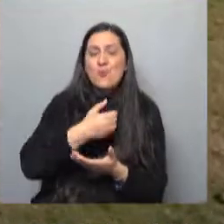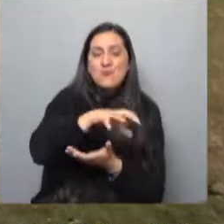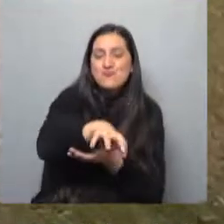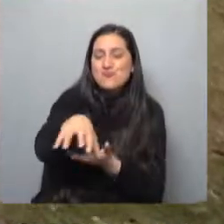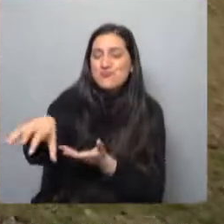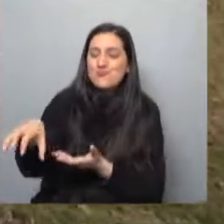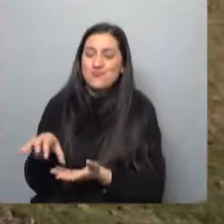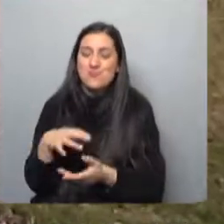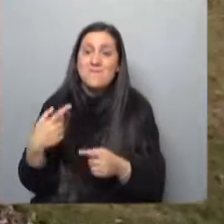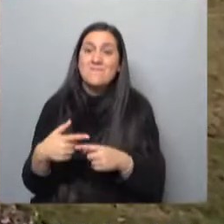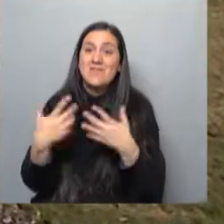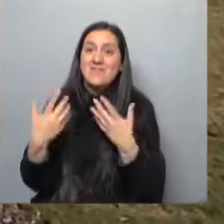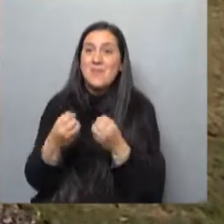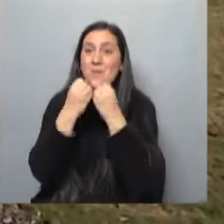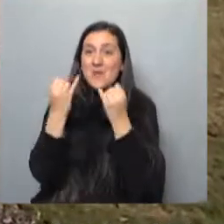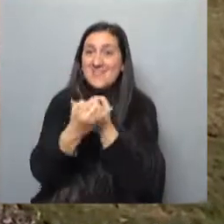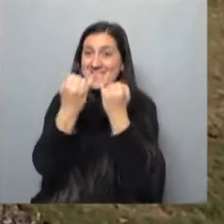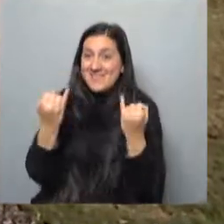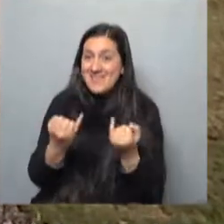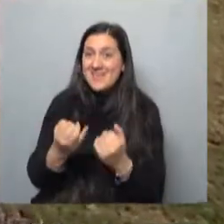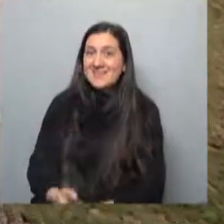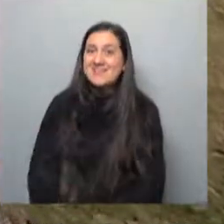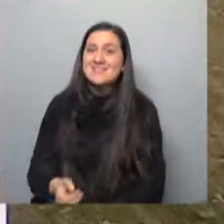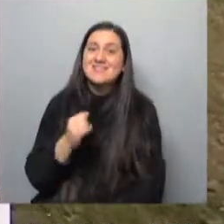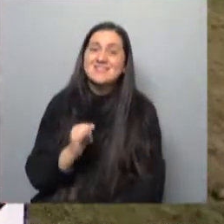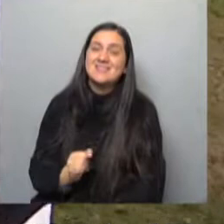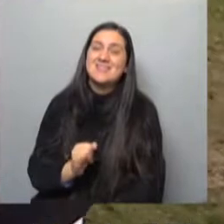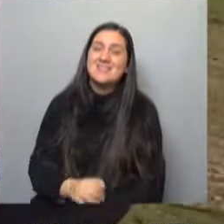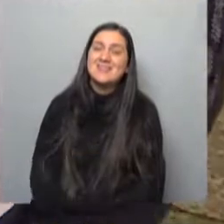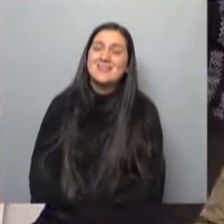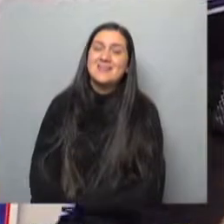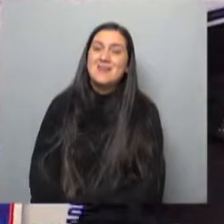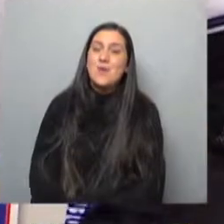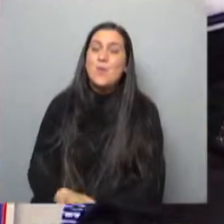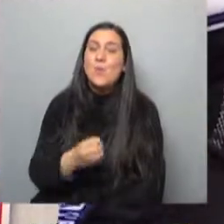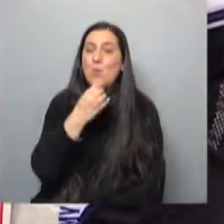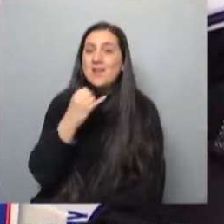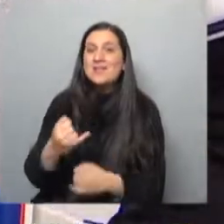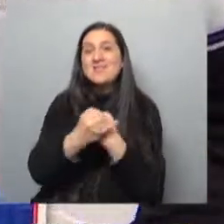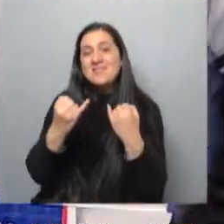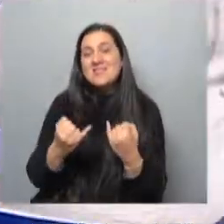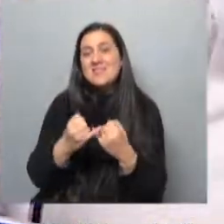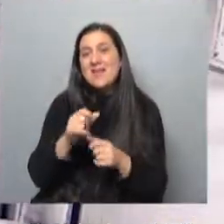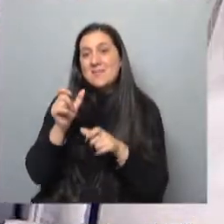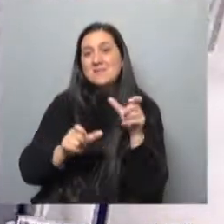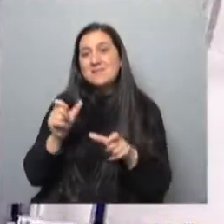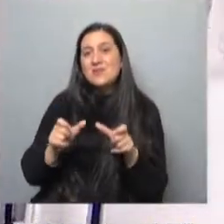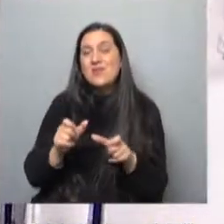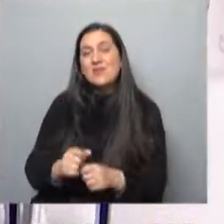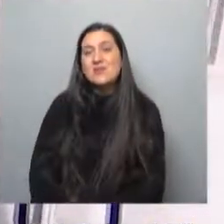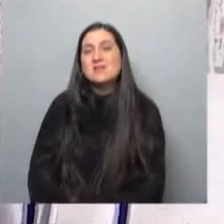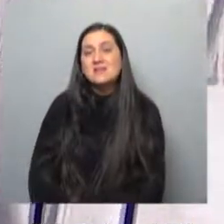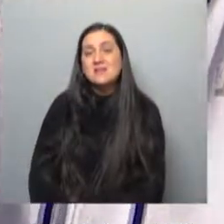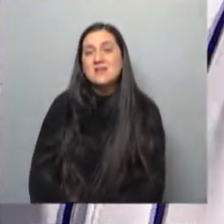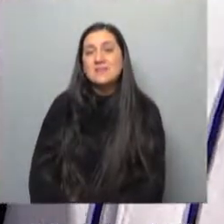todo bueno todo preparado se puede decir sí Buen día el piso a la tele audiencia si